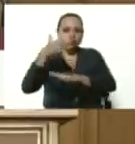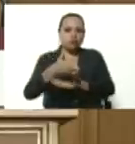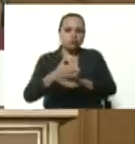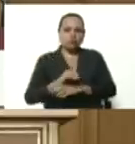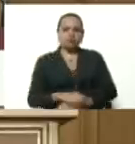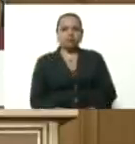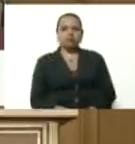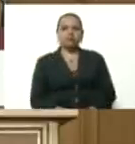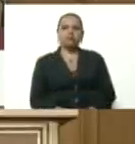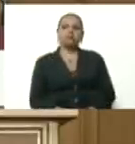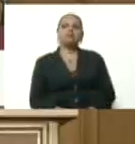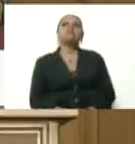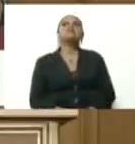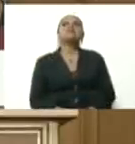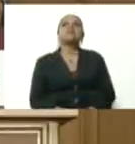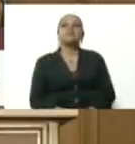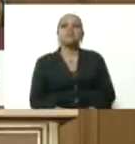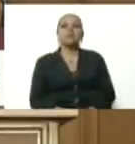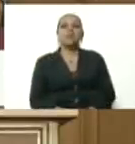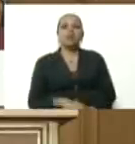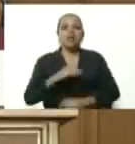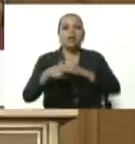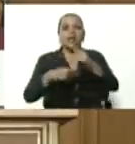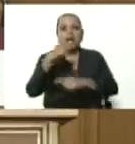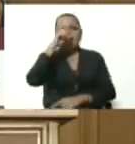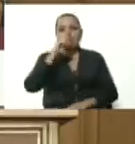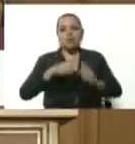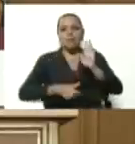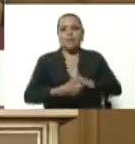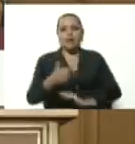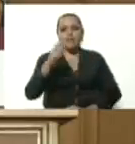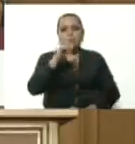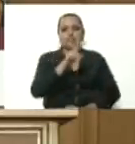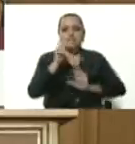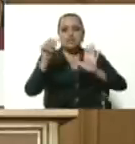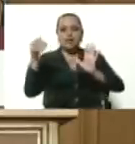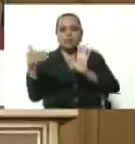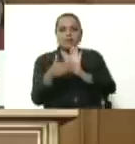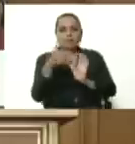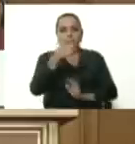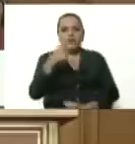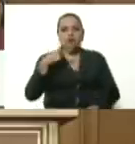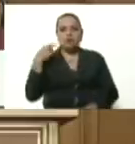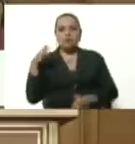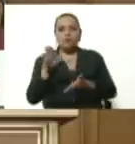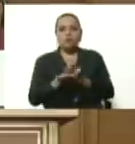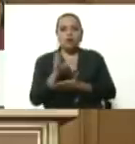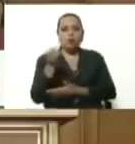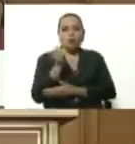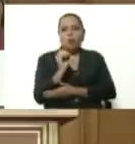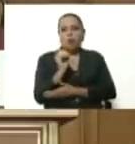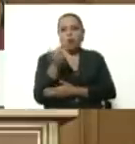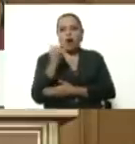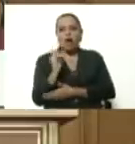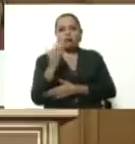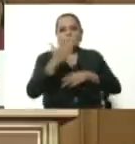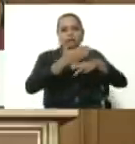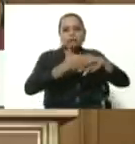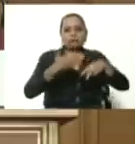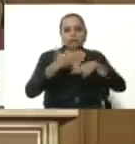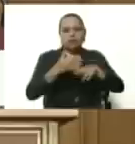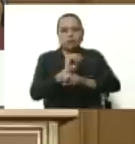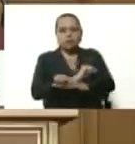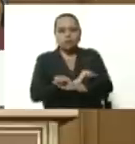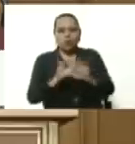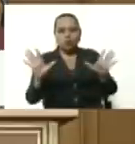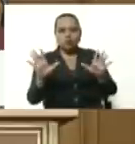neocolonizada. Cada año más de 26.000 personas mueren o sufren traumáticas mutilaciones debido a las explosiones de